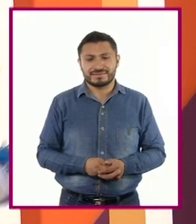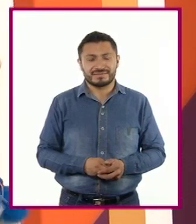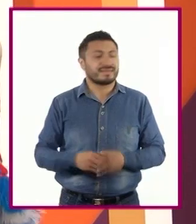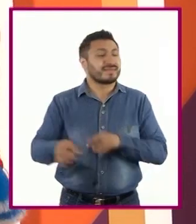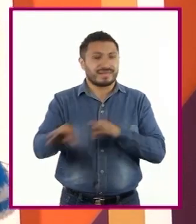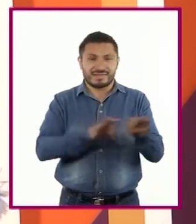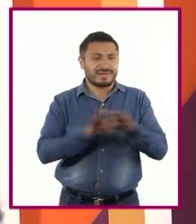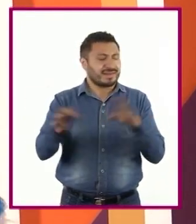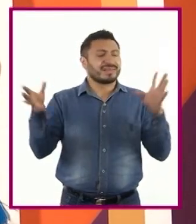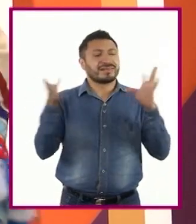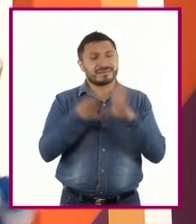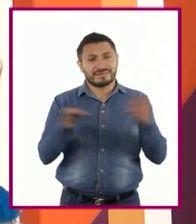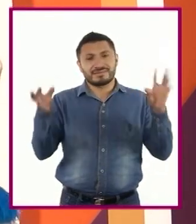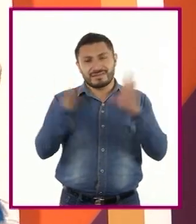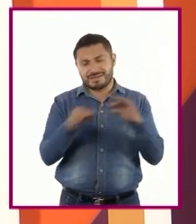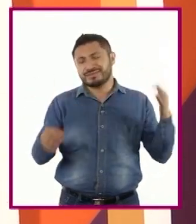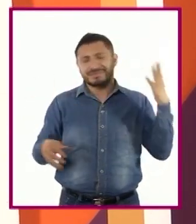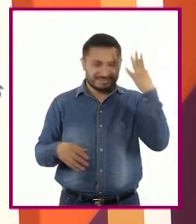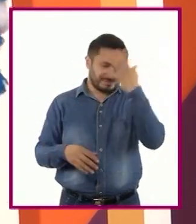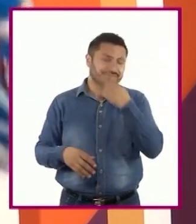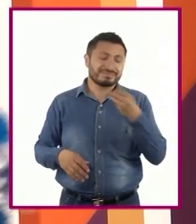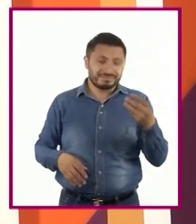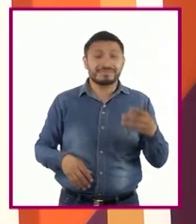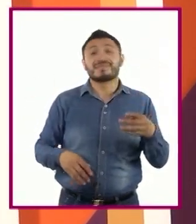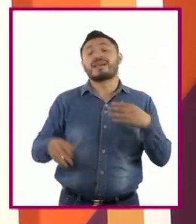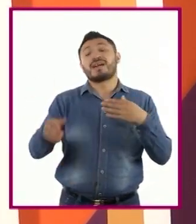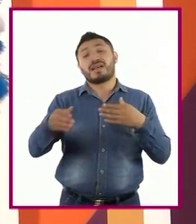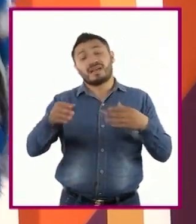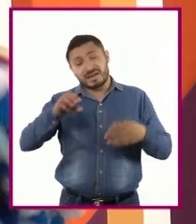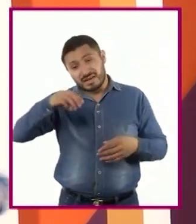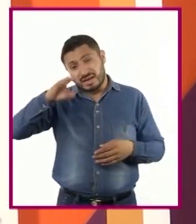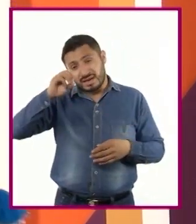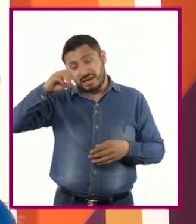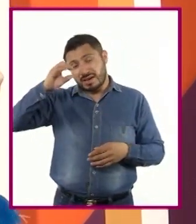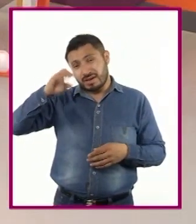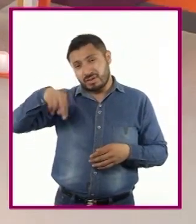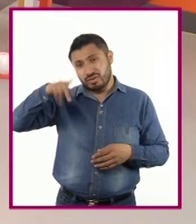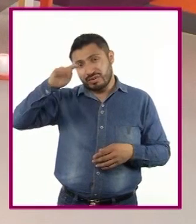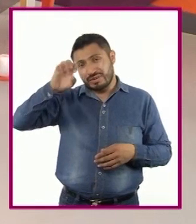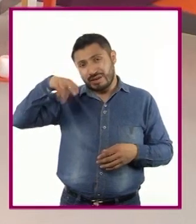Trabajo y explicación tan agradable y contemporánea. ¡Muchas gracias!